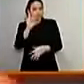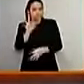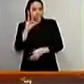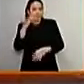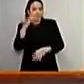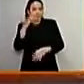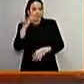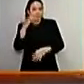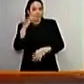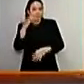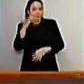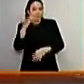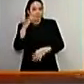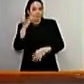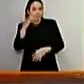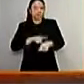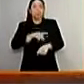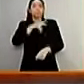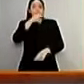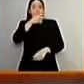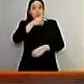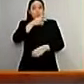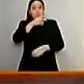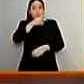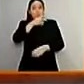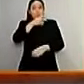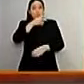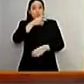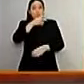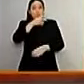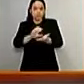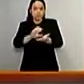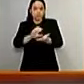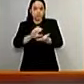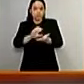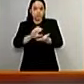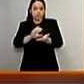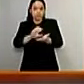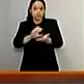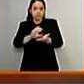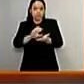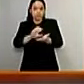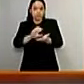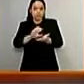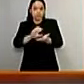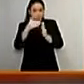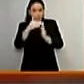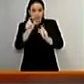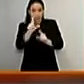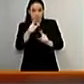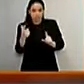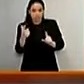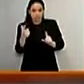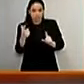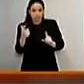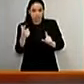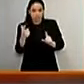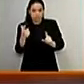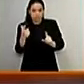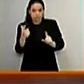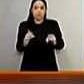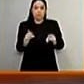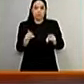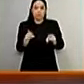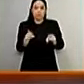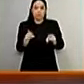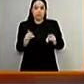es el momento de vivir sus sueños con nuestro super premio, ya que hoy tiene un monto acumulado de 1 millón de lempas con su jugada doble. Y también agradecemos